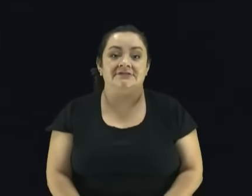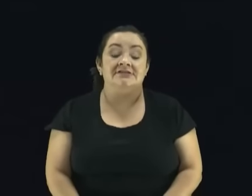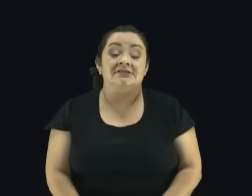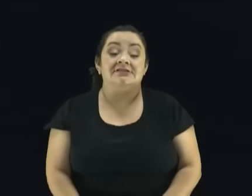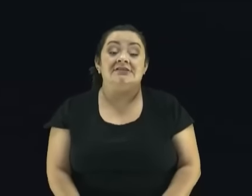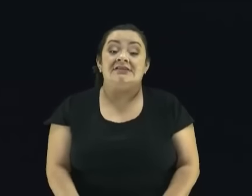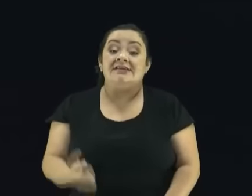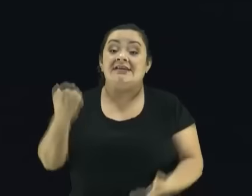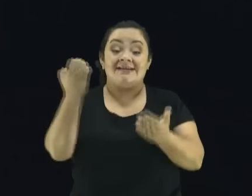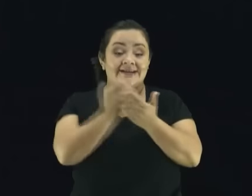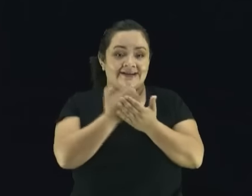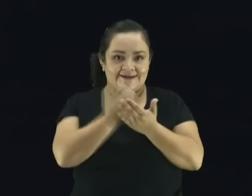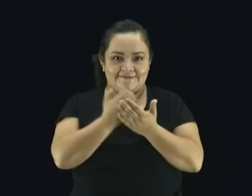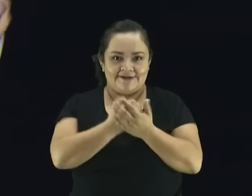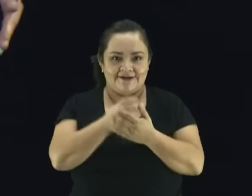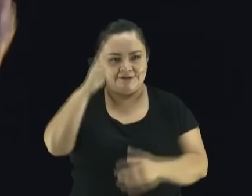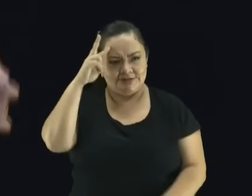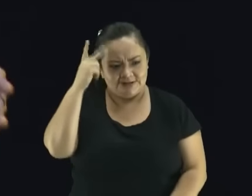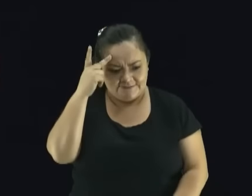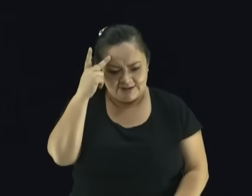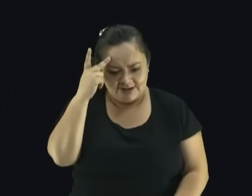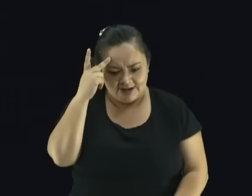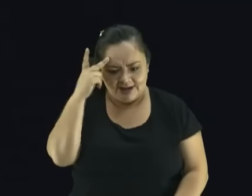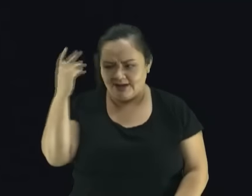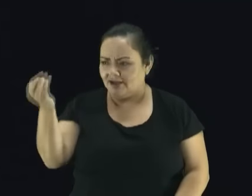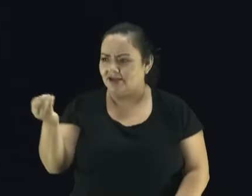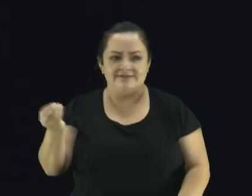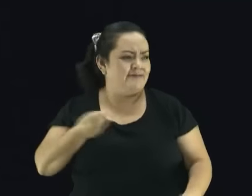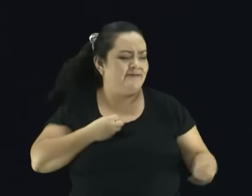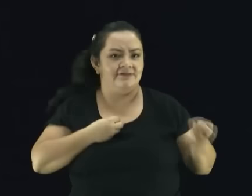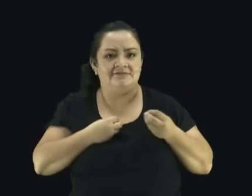Cristo lo dice la Biblia no consiste en comida ni en